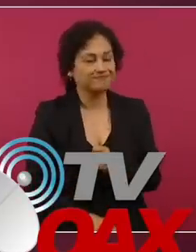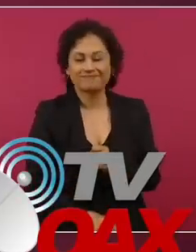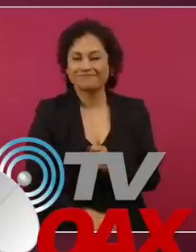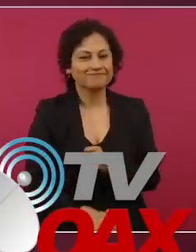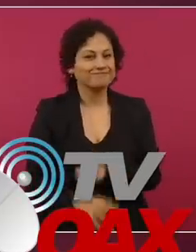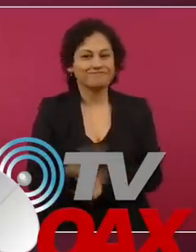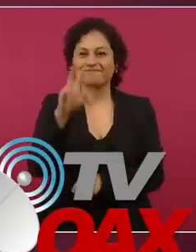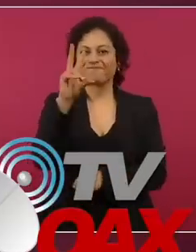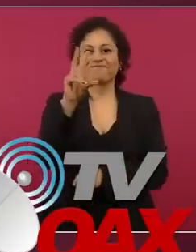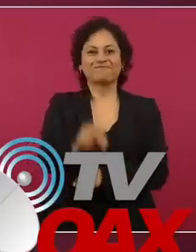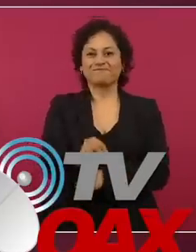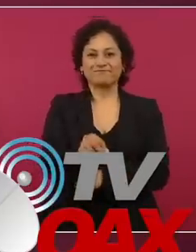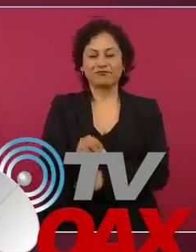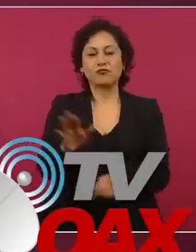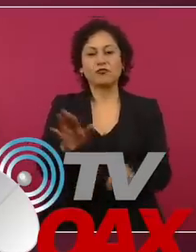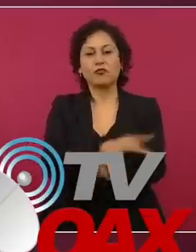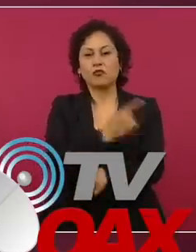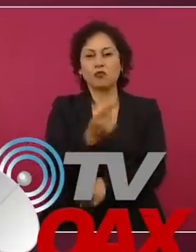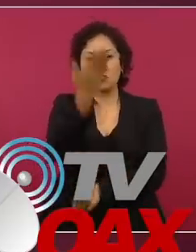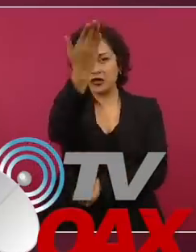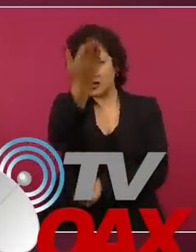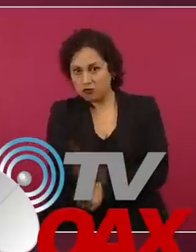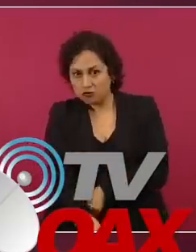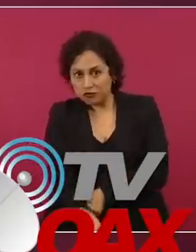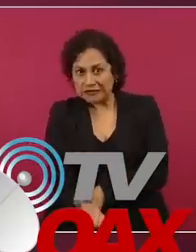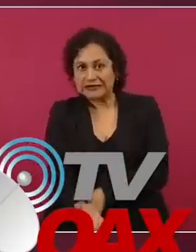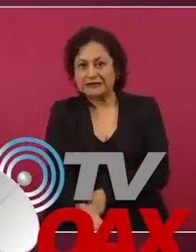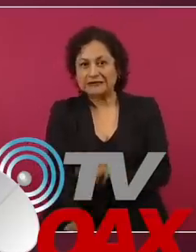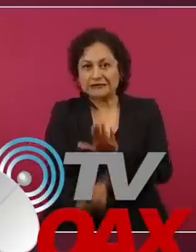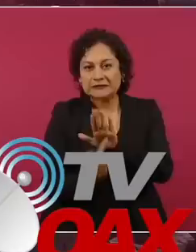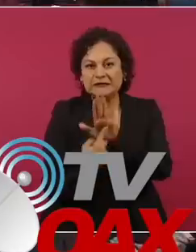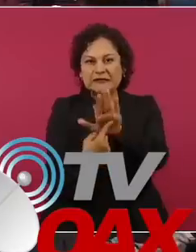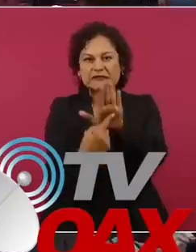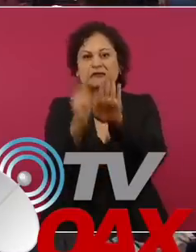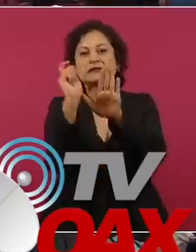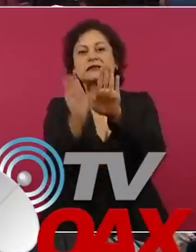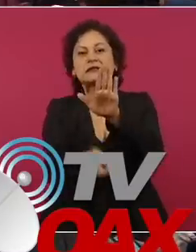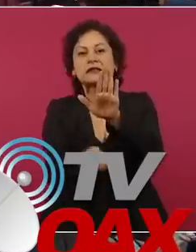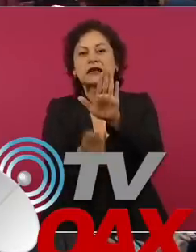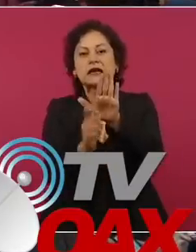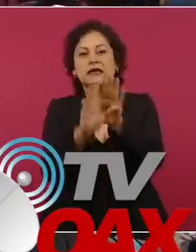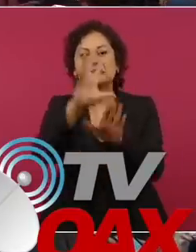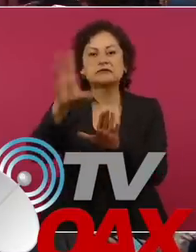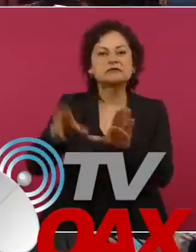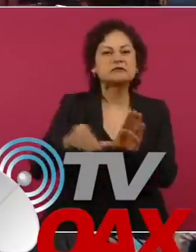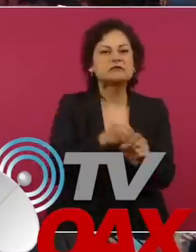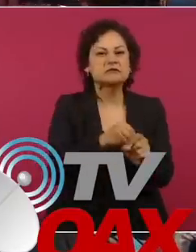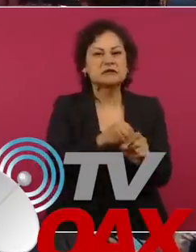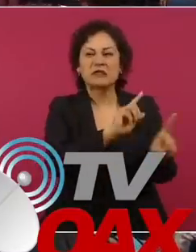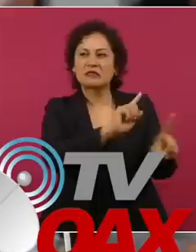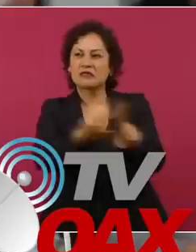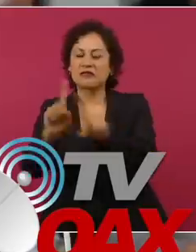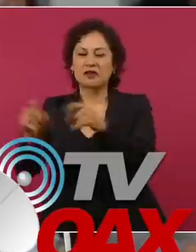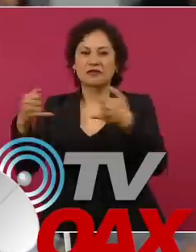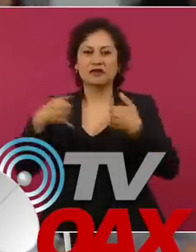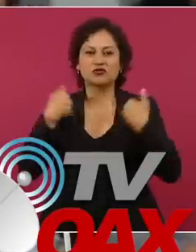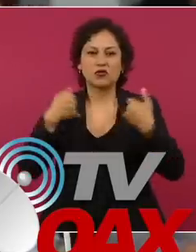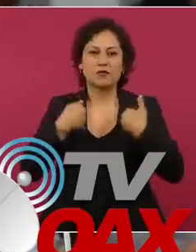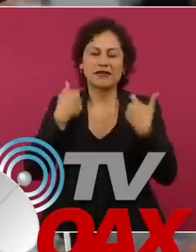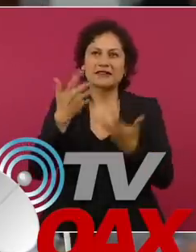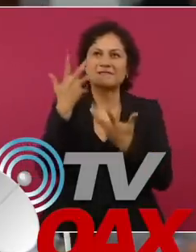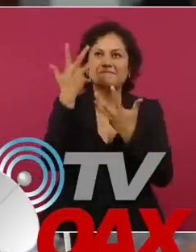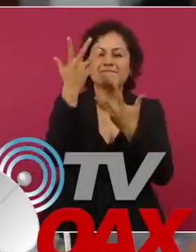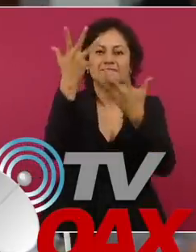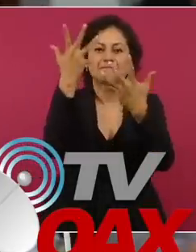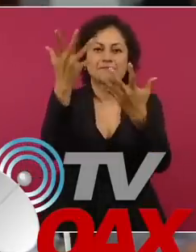Usted representa la voz y la esperanza de jóvenes como mi hijo que ha venido acá, que